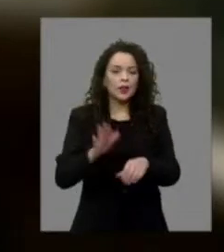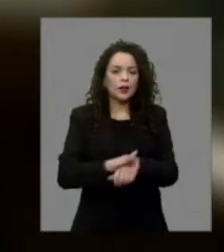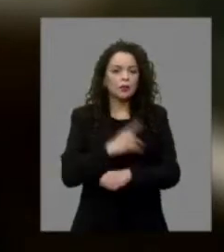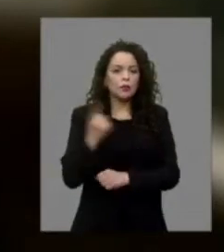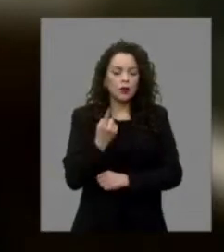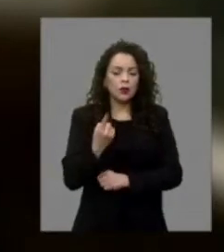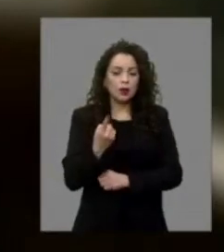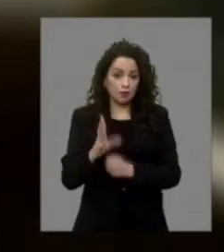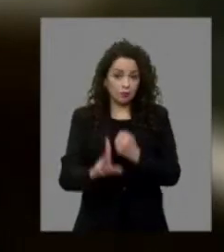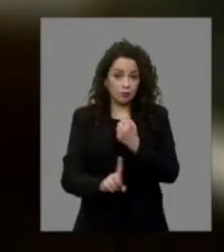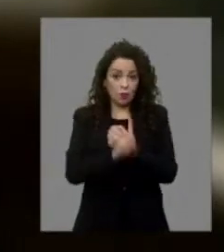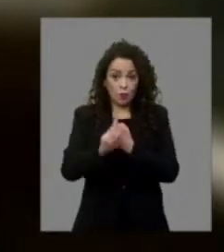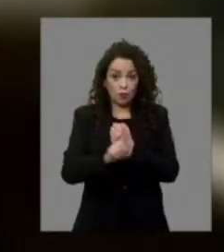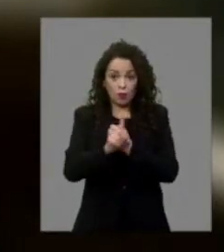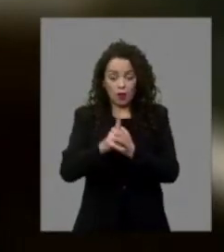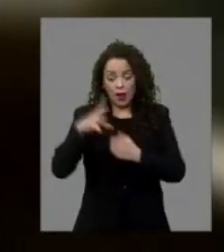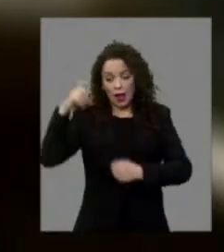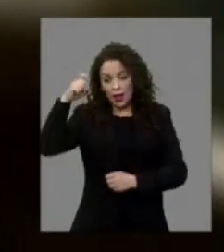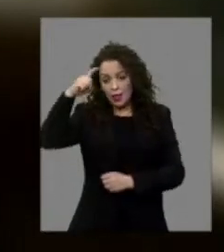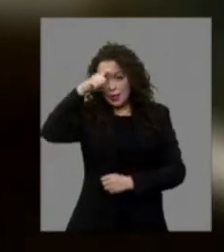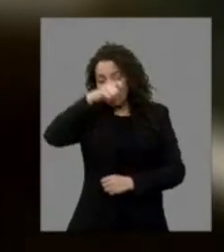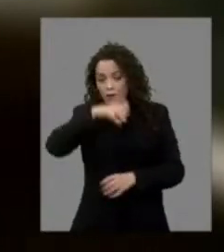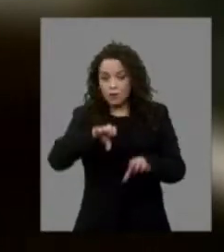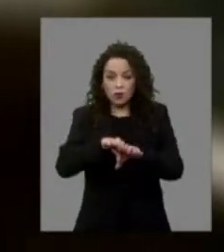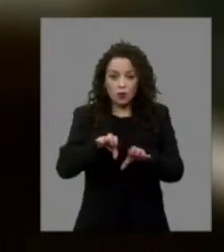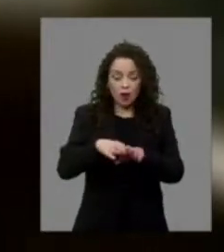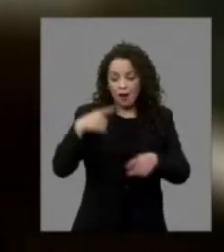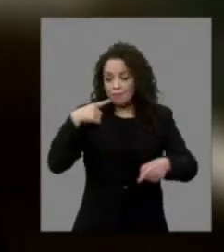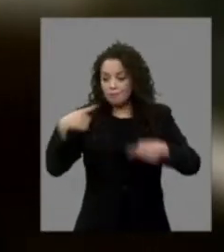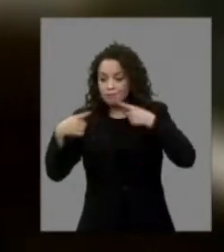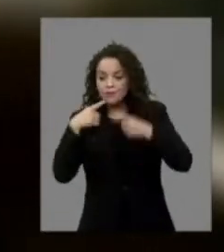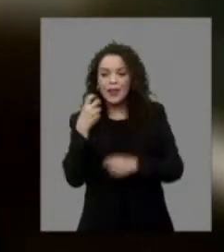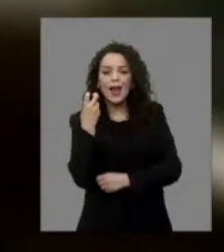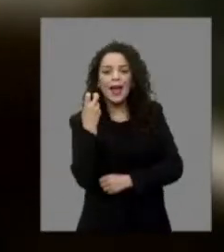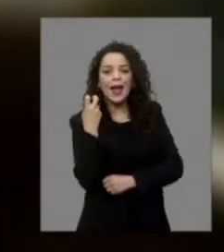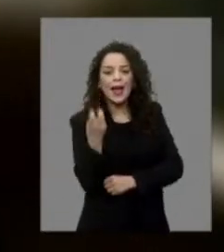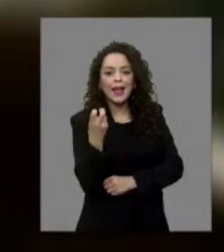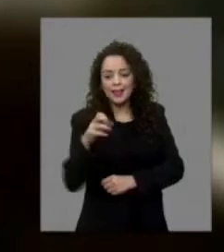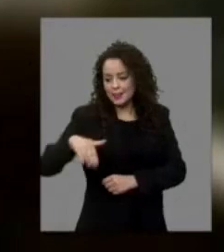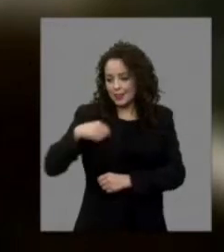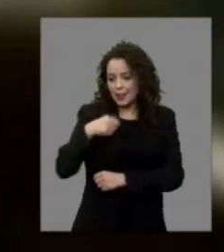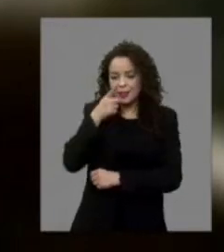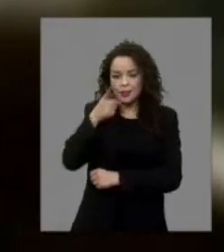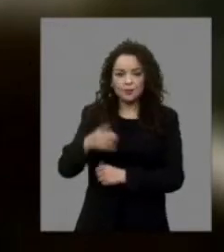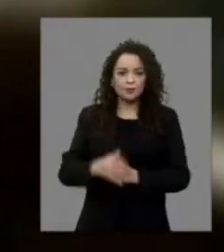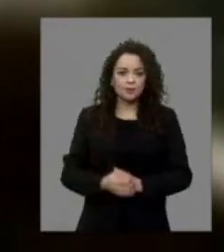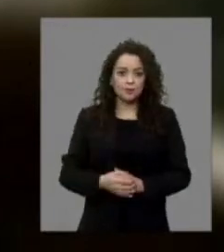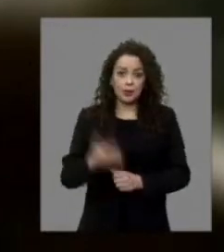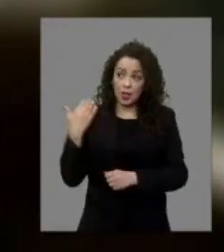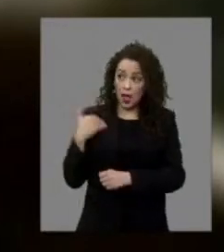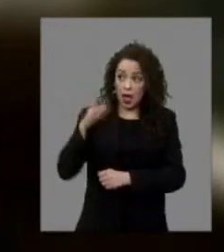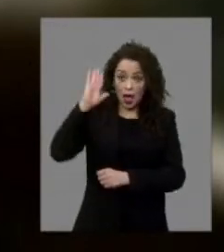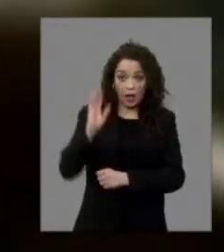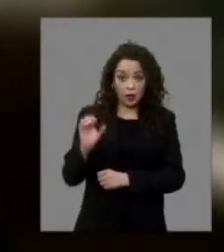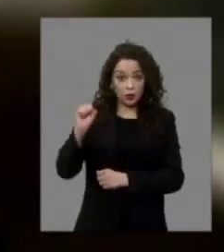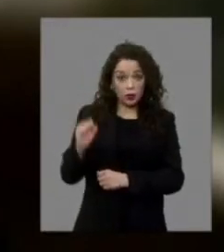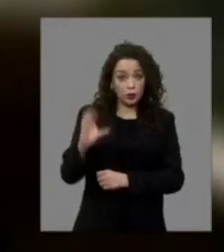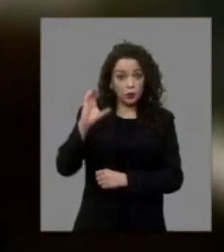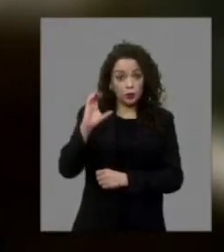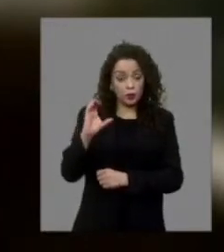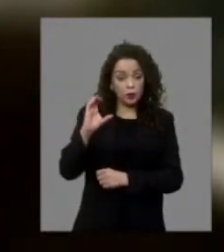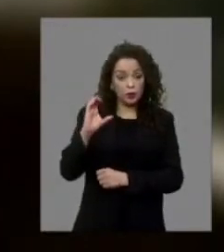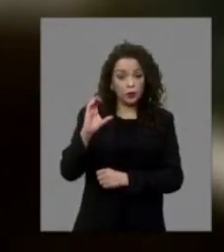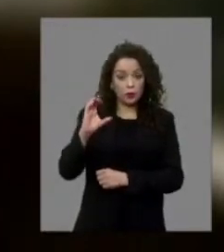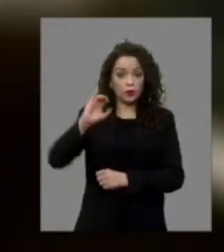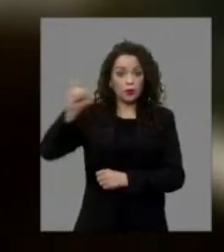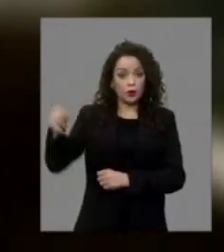dilema a resolver era precisamente ese. Tradicionalmente, la Suprema Corte había establecido, antes de la reforma